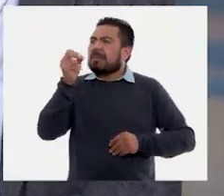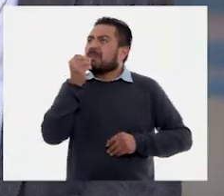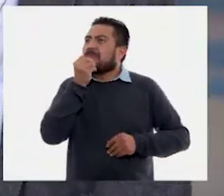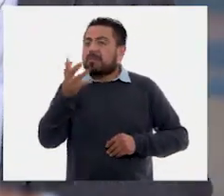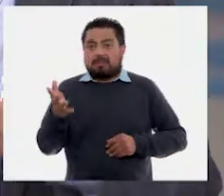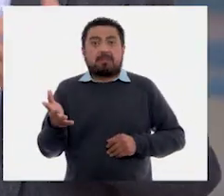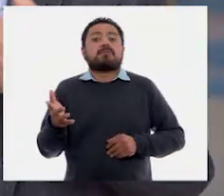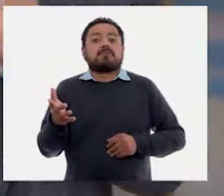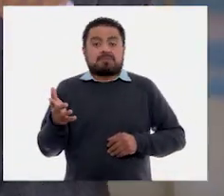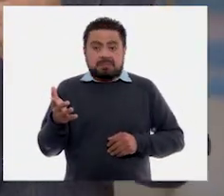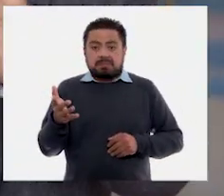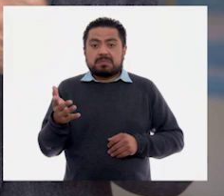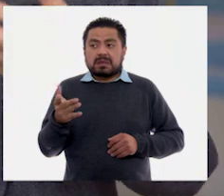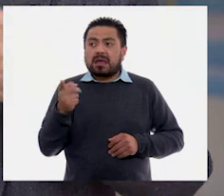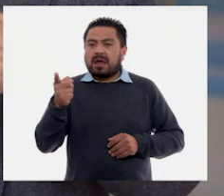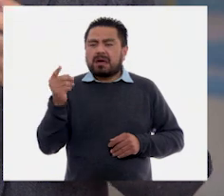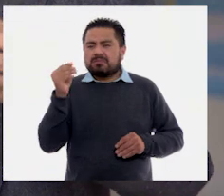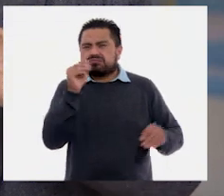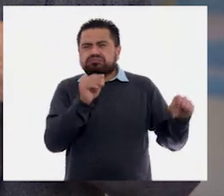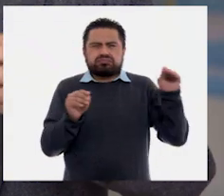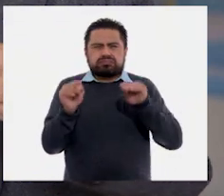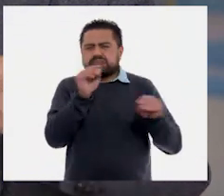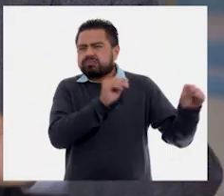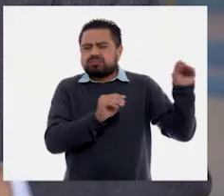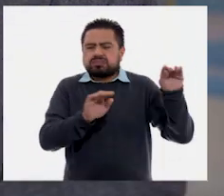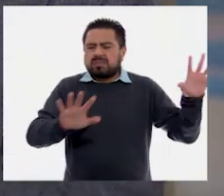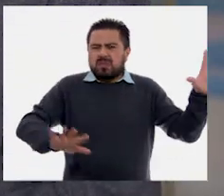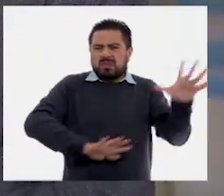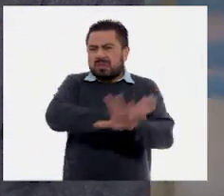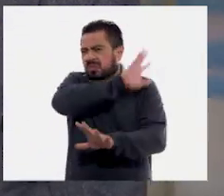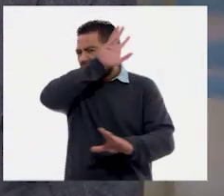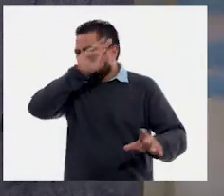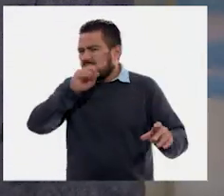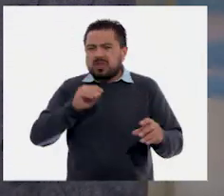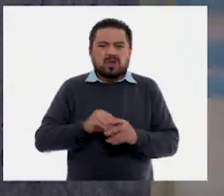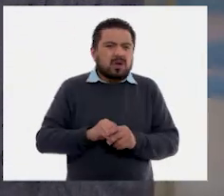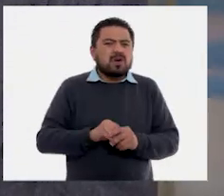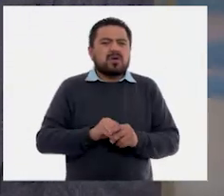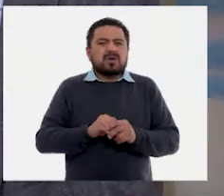fascinante, porque él combina todas los